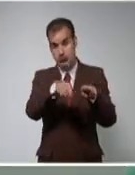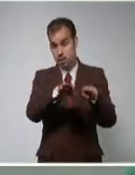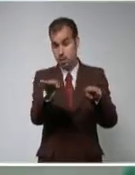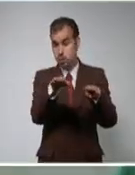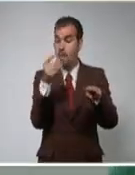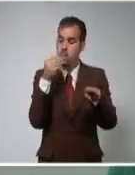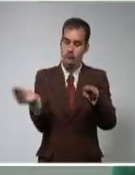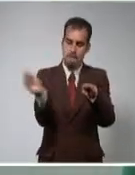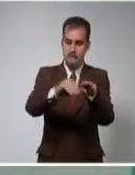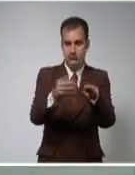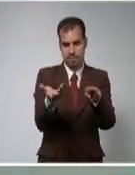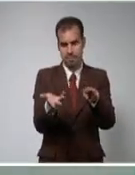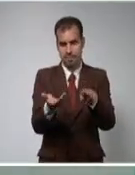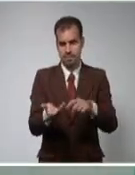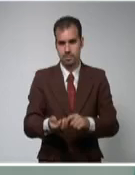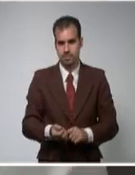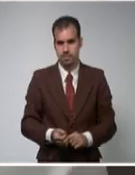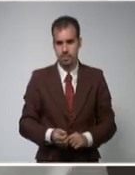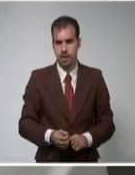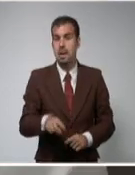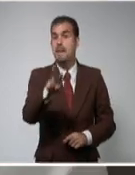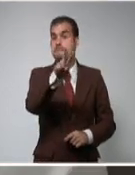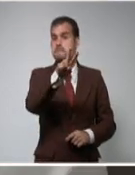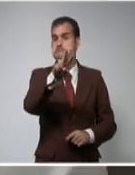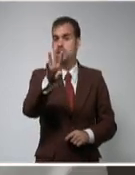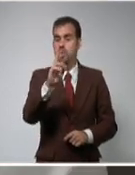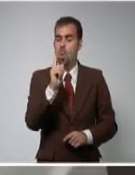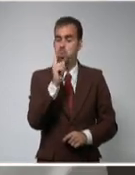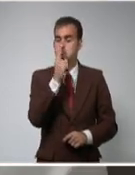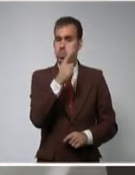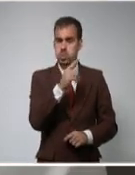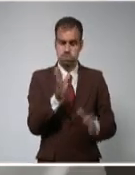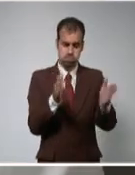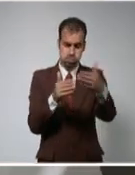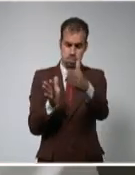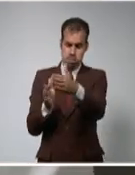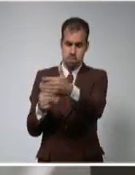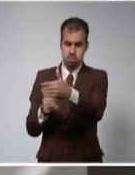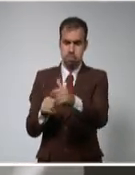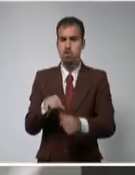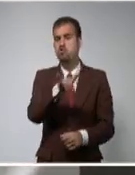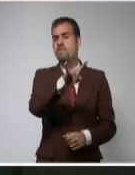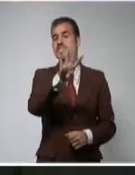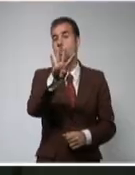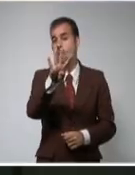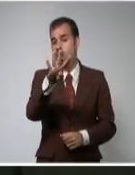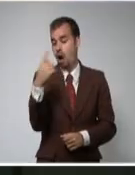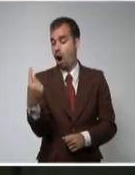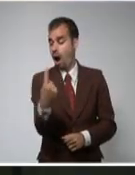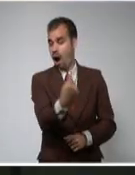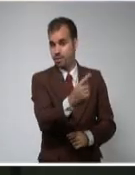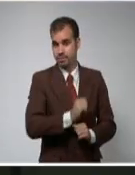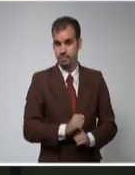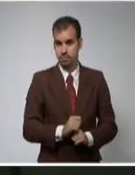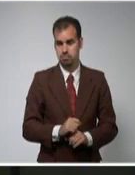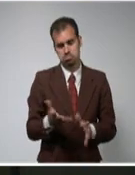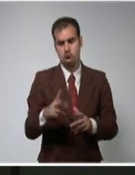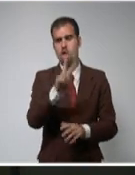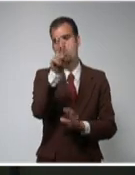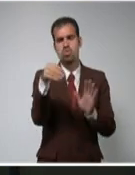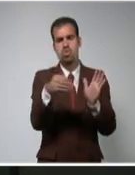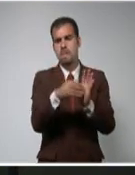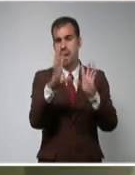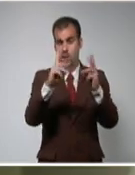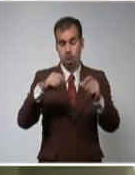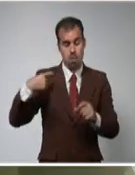procesan 23 placas de psr con 94 muestras cada una equivalente a más de 2000 resultados